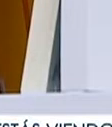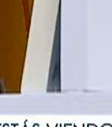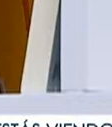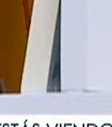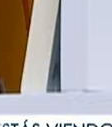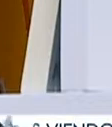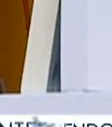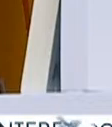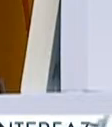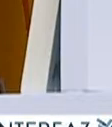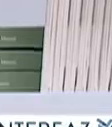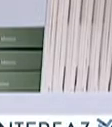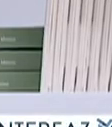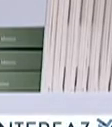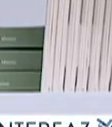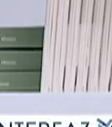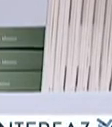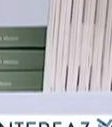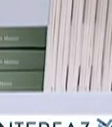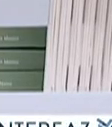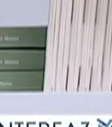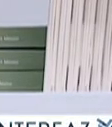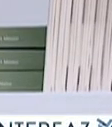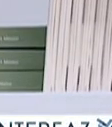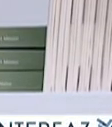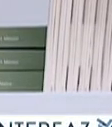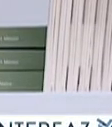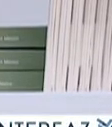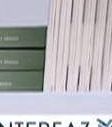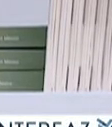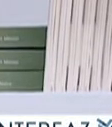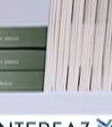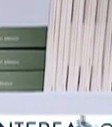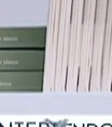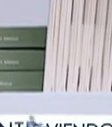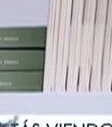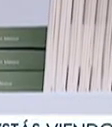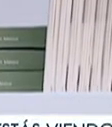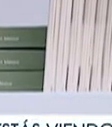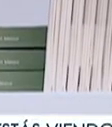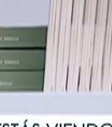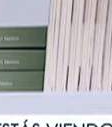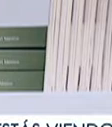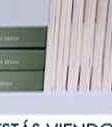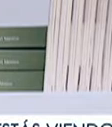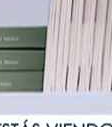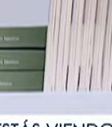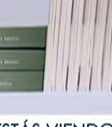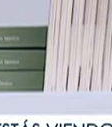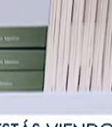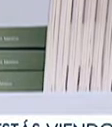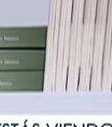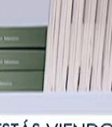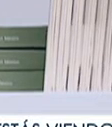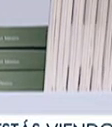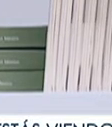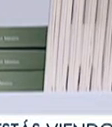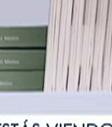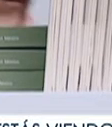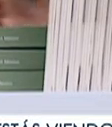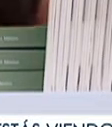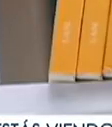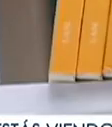La Feria Internacional del Libro de Minería se ha convertido en un importante escaparate para la cultura de todos los rincones del